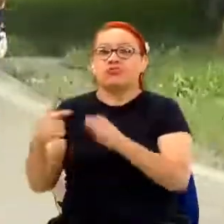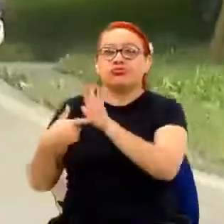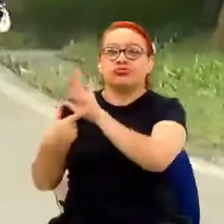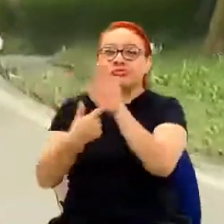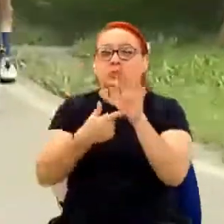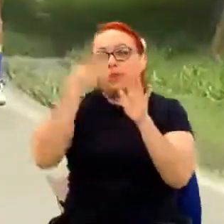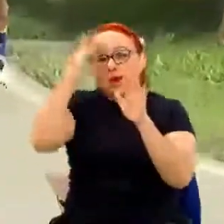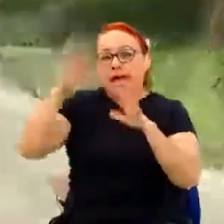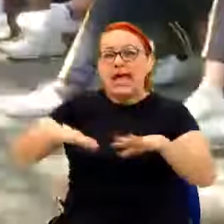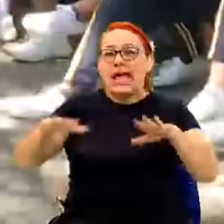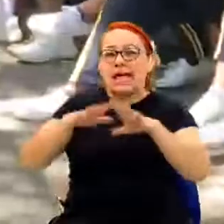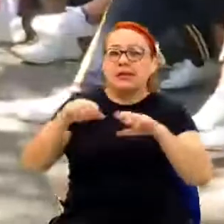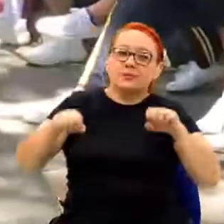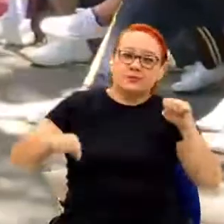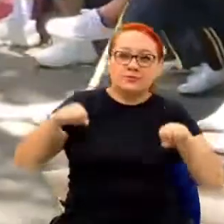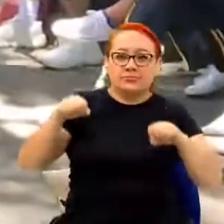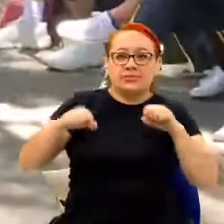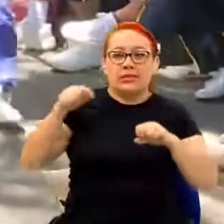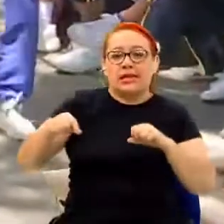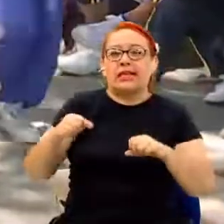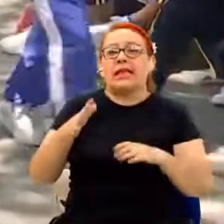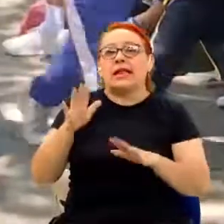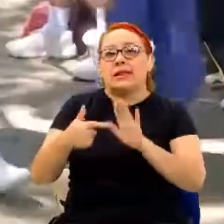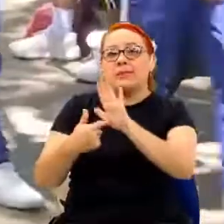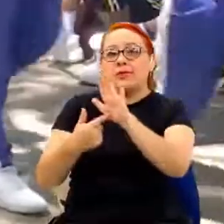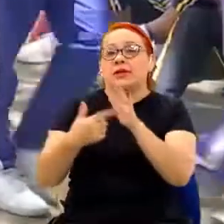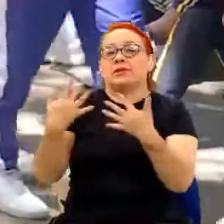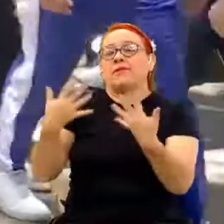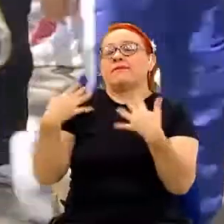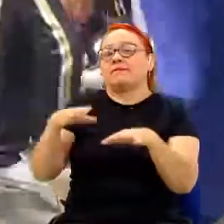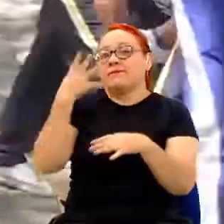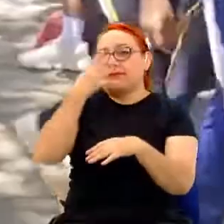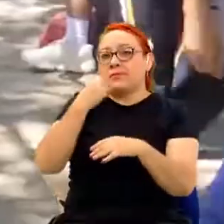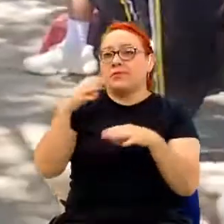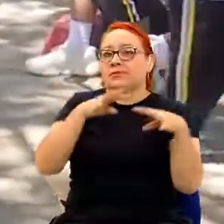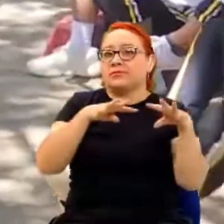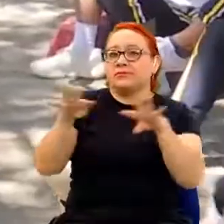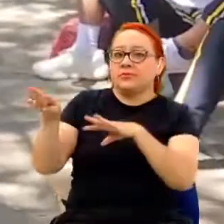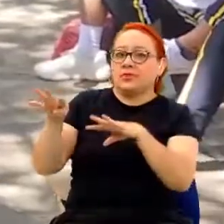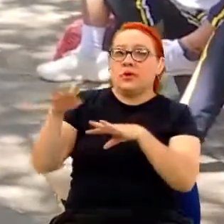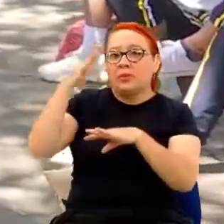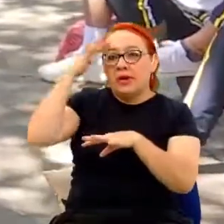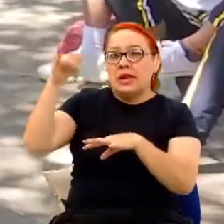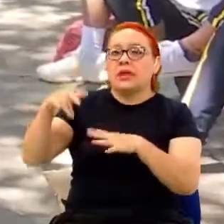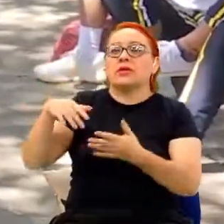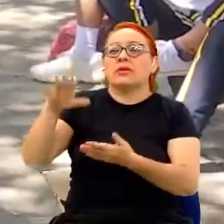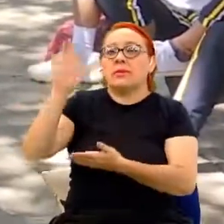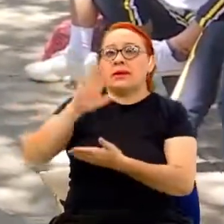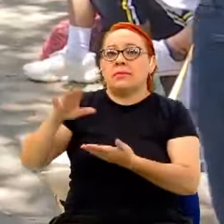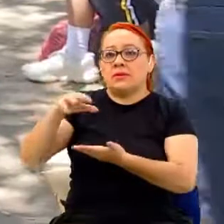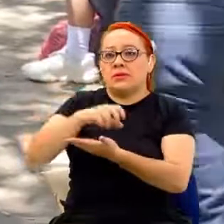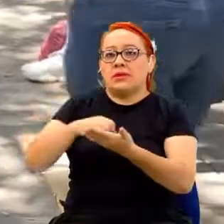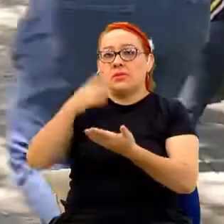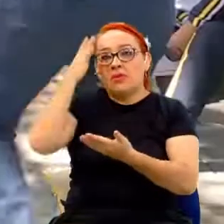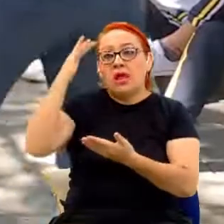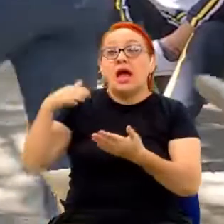cubrimiento de la Vuelta a Colombia en bicicleta. Es un espectáculo deportivo que vivimos en nuestro departamento de Santander, que tendremos